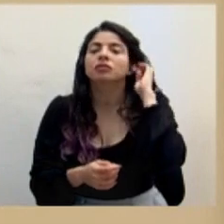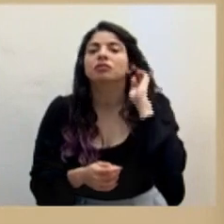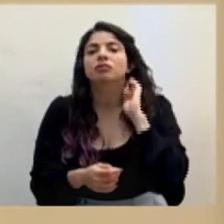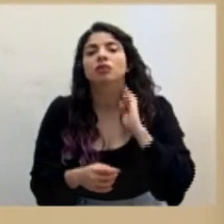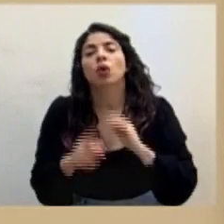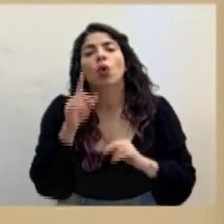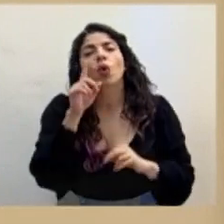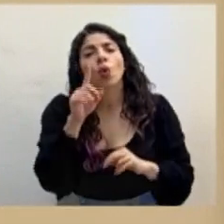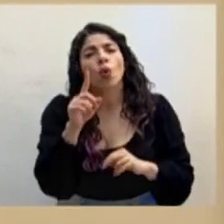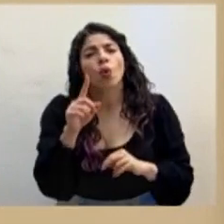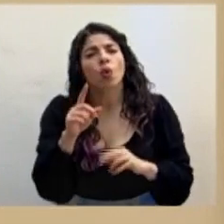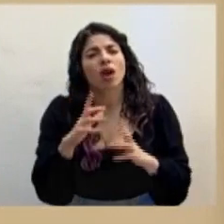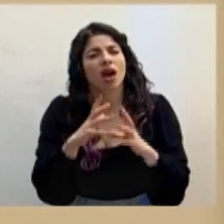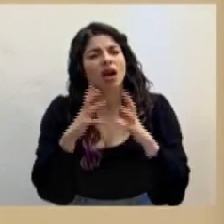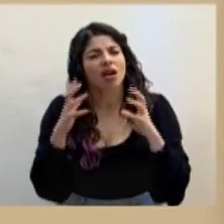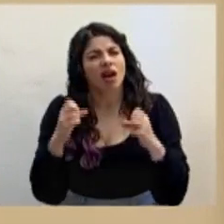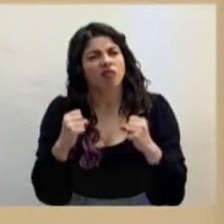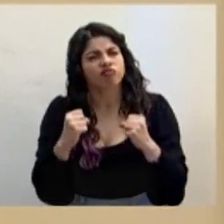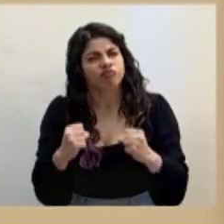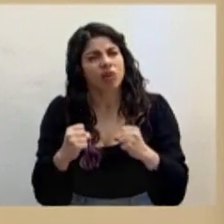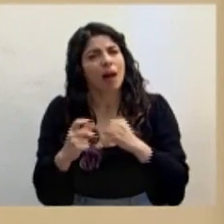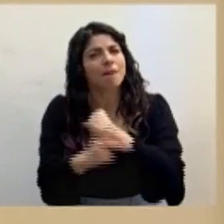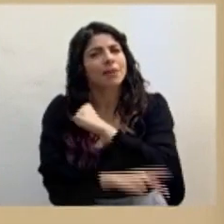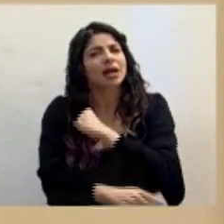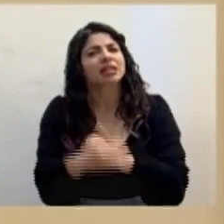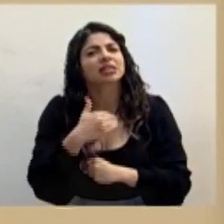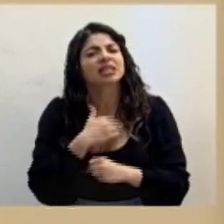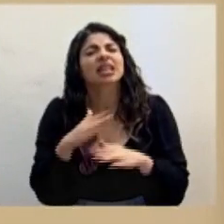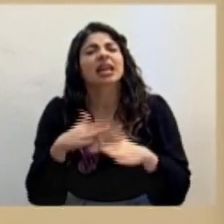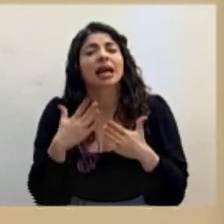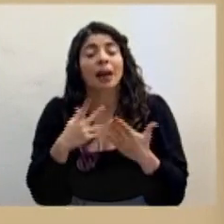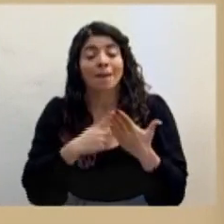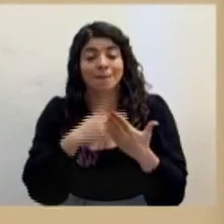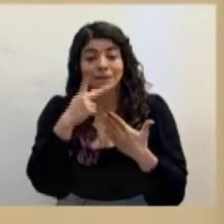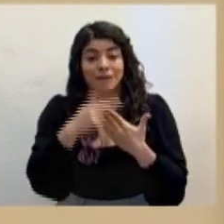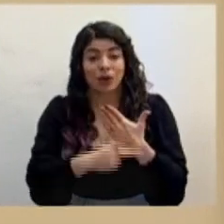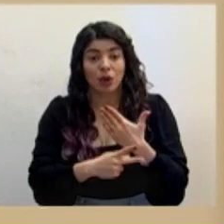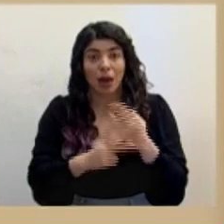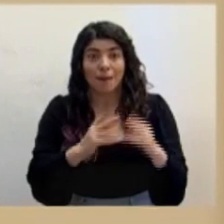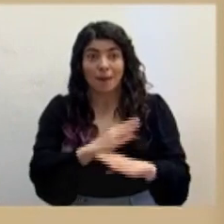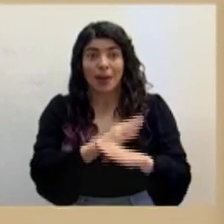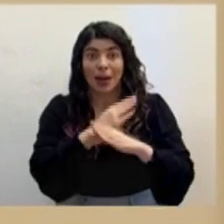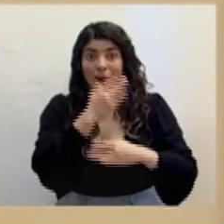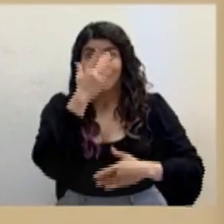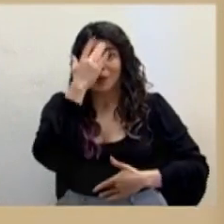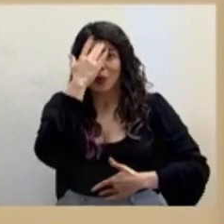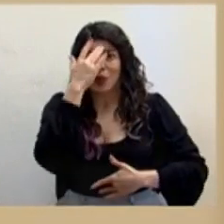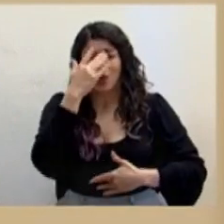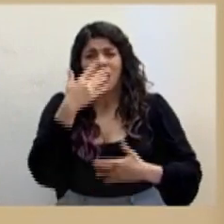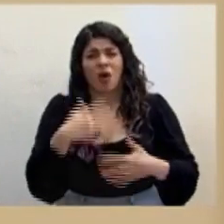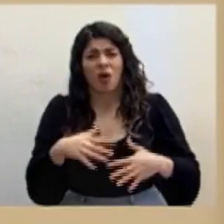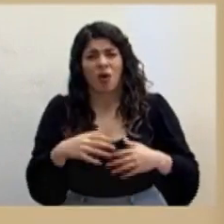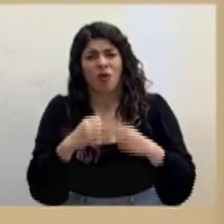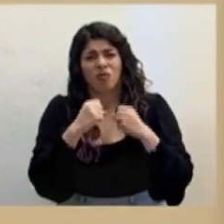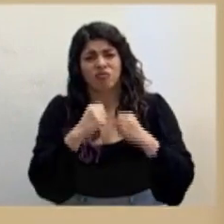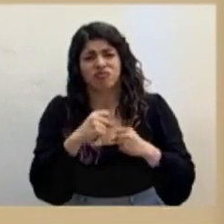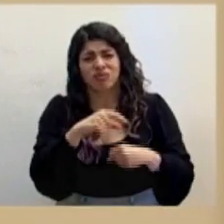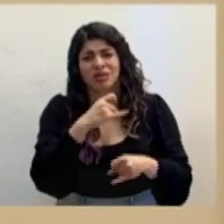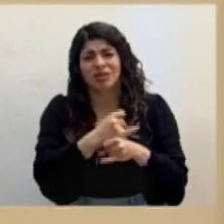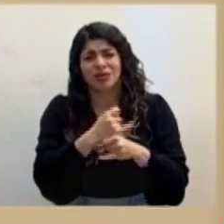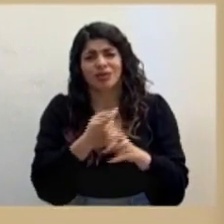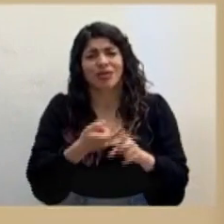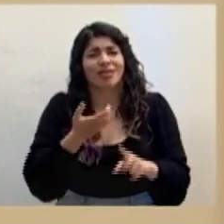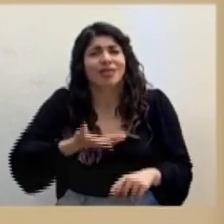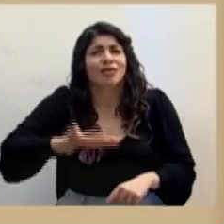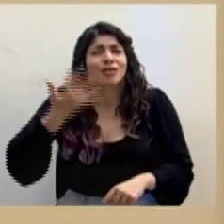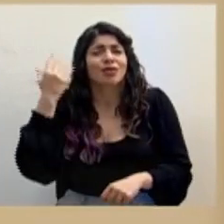Una de las grandes fortalezas que tiene el país es que el programa de inmunizaciones está fortalecido en la institución desde hace muchísimos años,